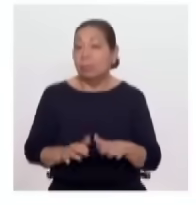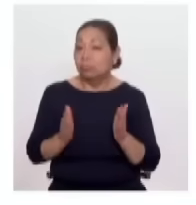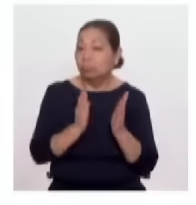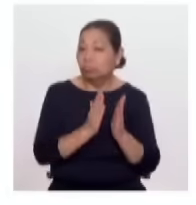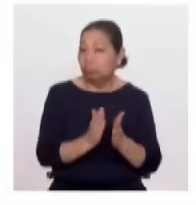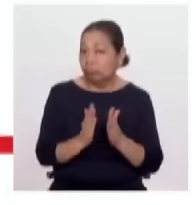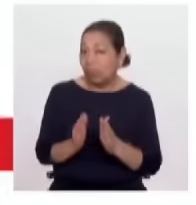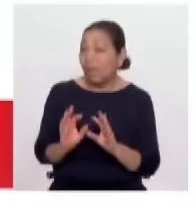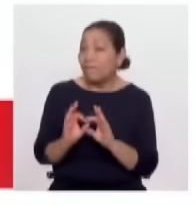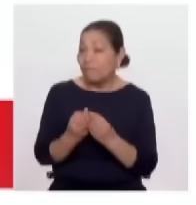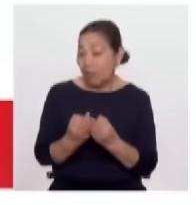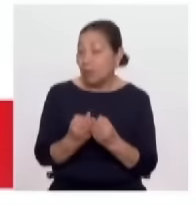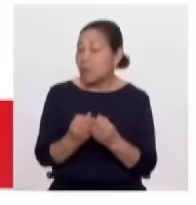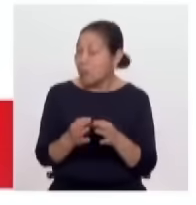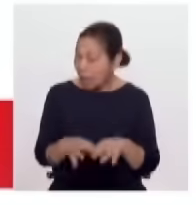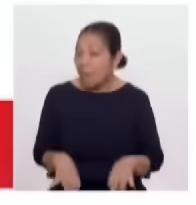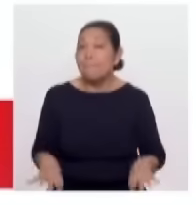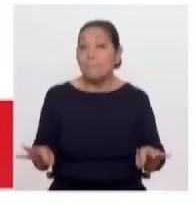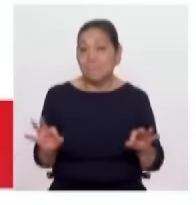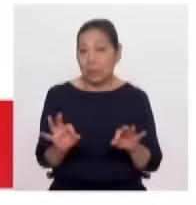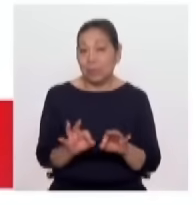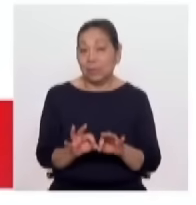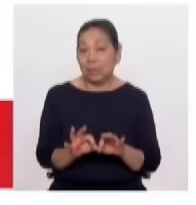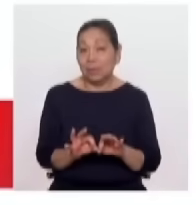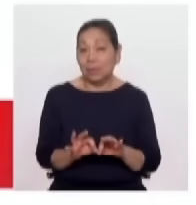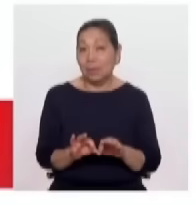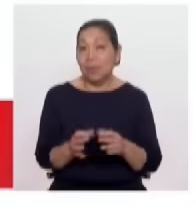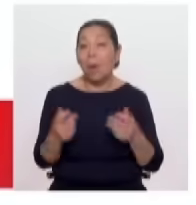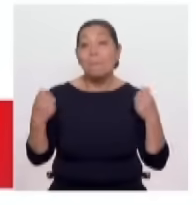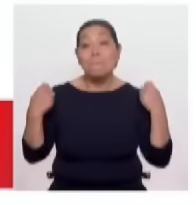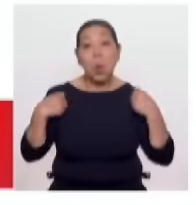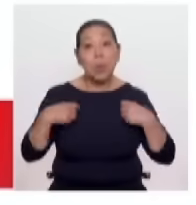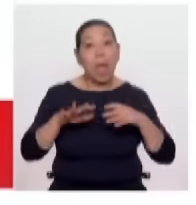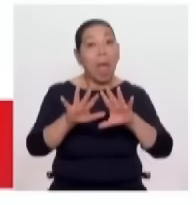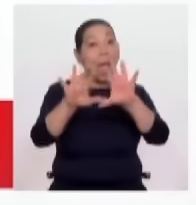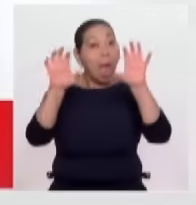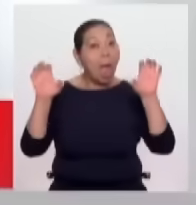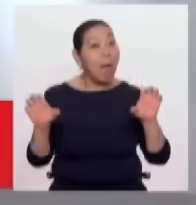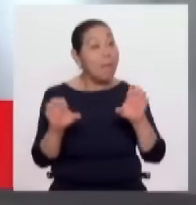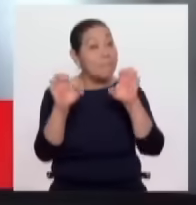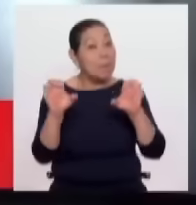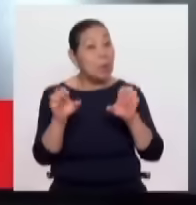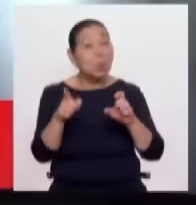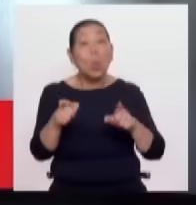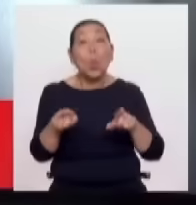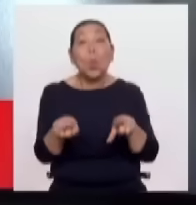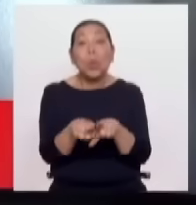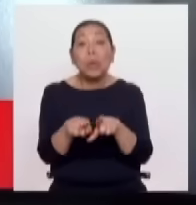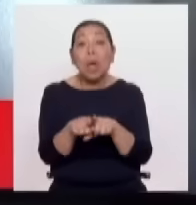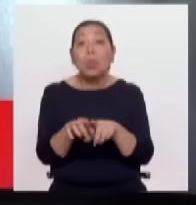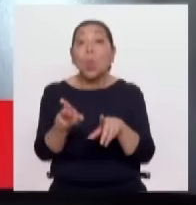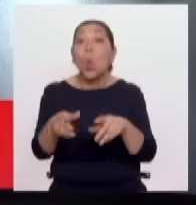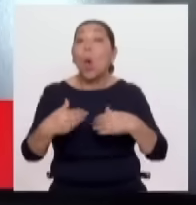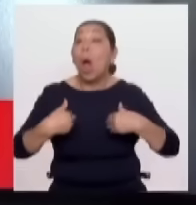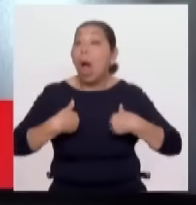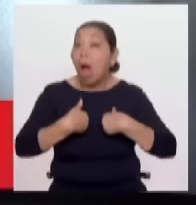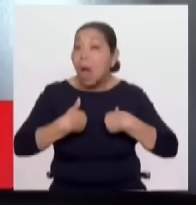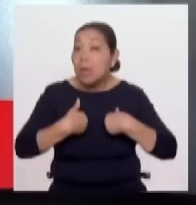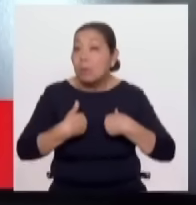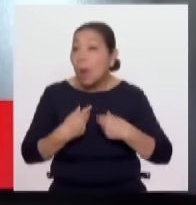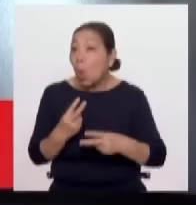planificación familiar es muy importante, tener a la mano la mochila de emergencia y si tienen mascotas también